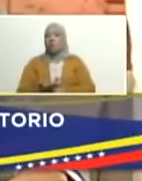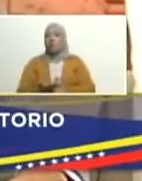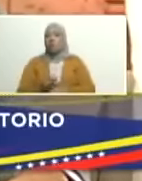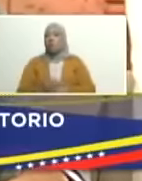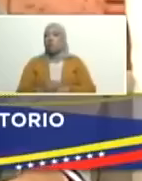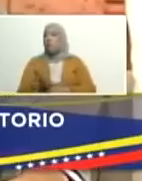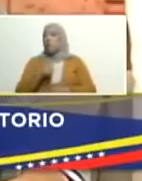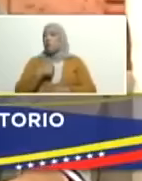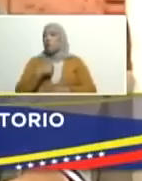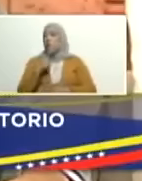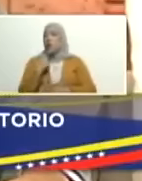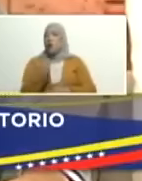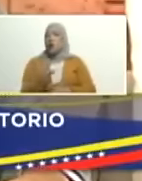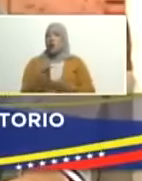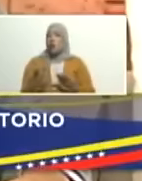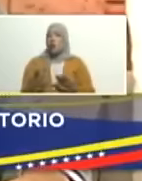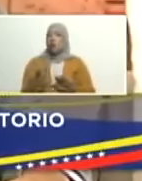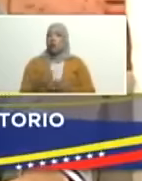Yo le digo